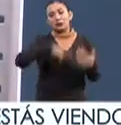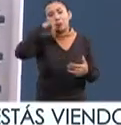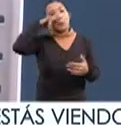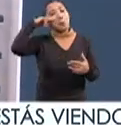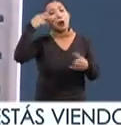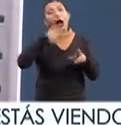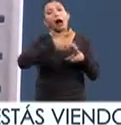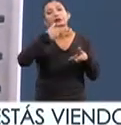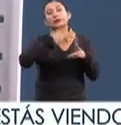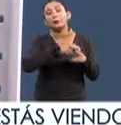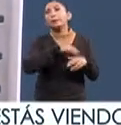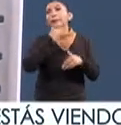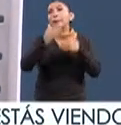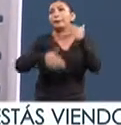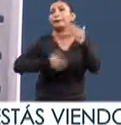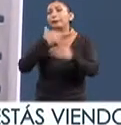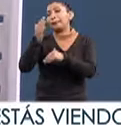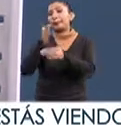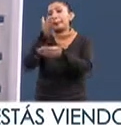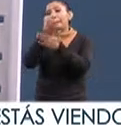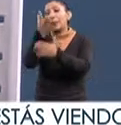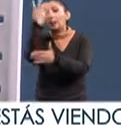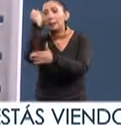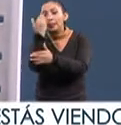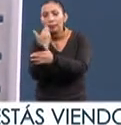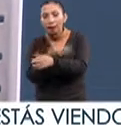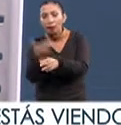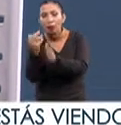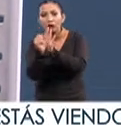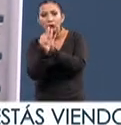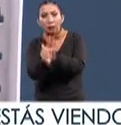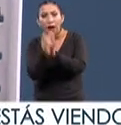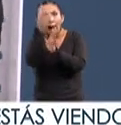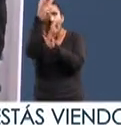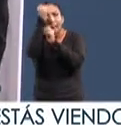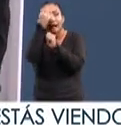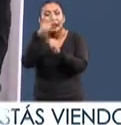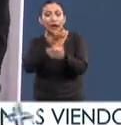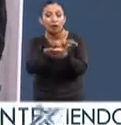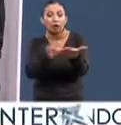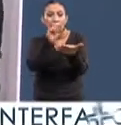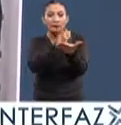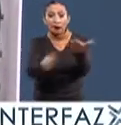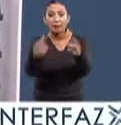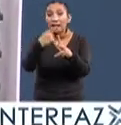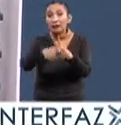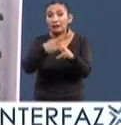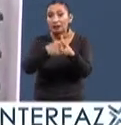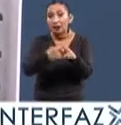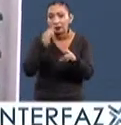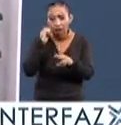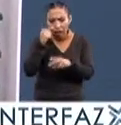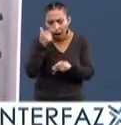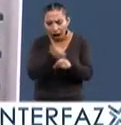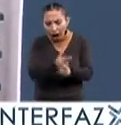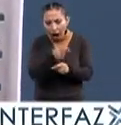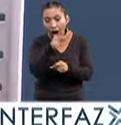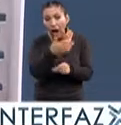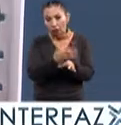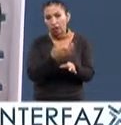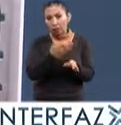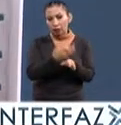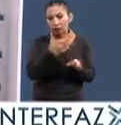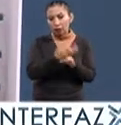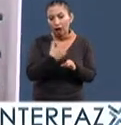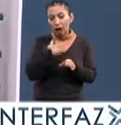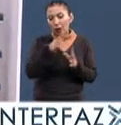hasta que entras en el aprendizaje de los procesos simbólicos abstractos, que son lectura, escritura y matemáticas, que